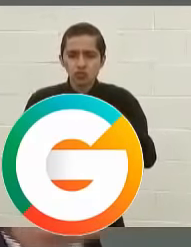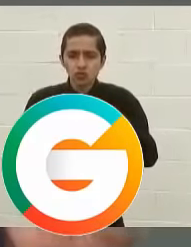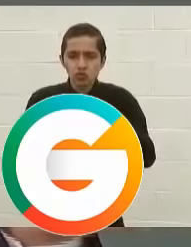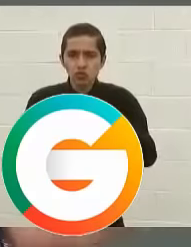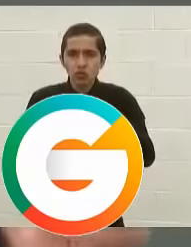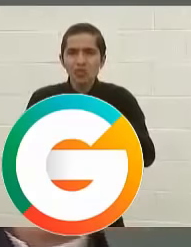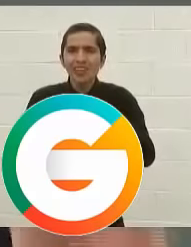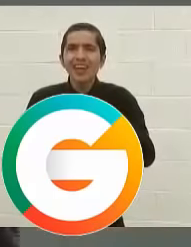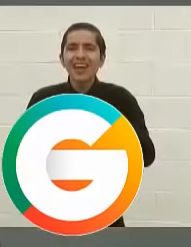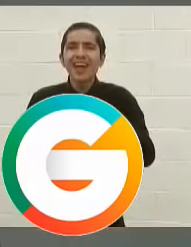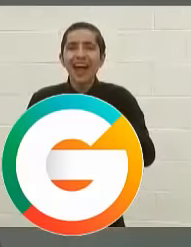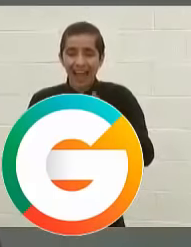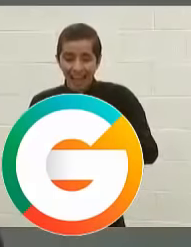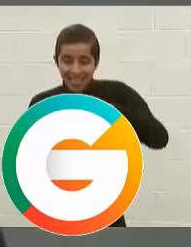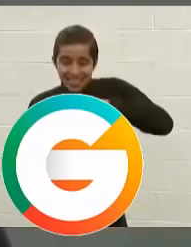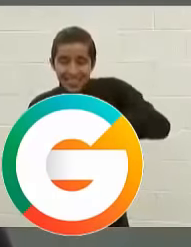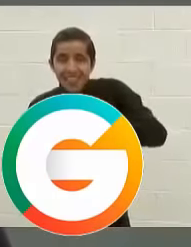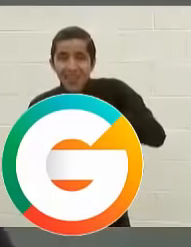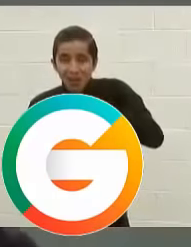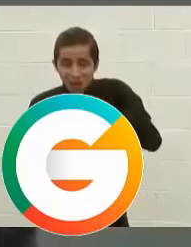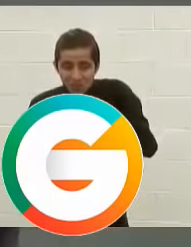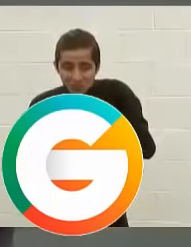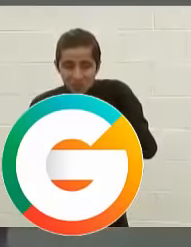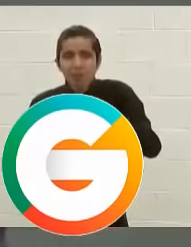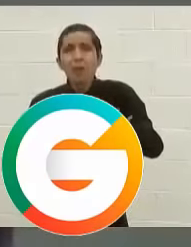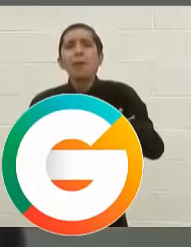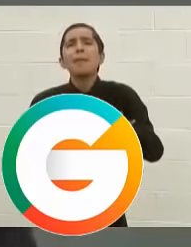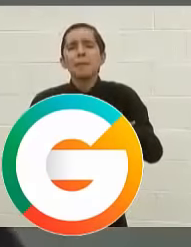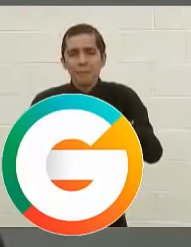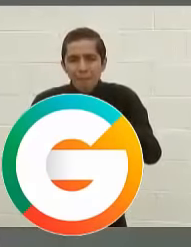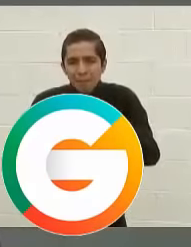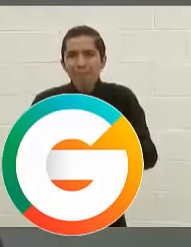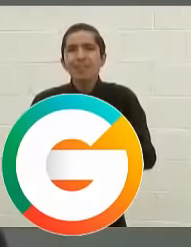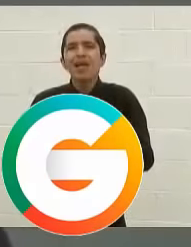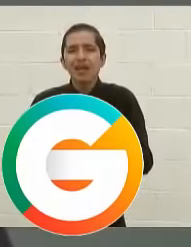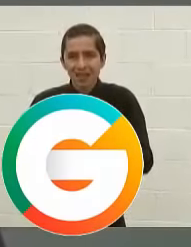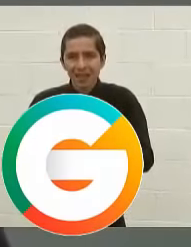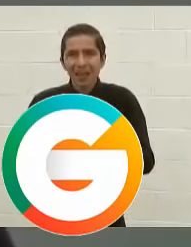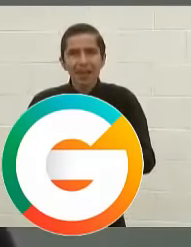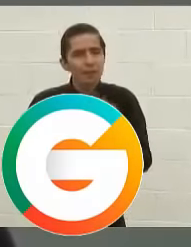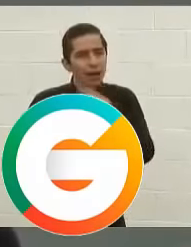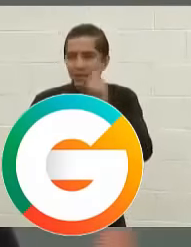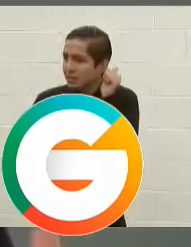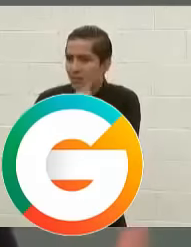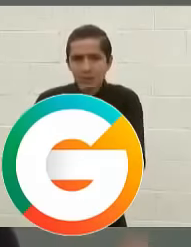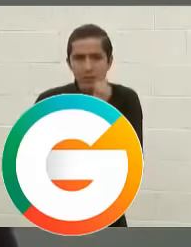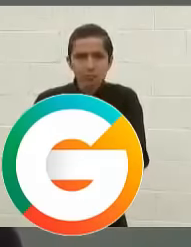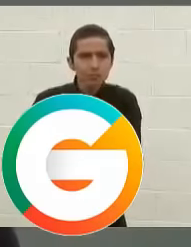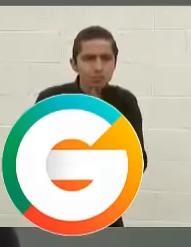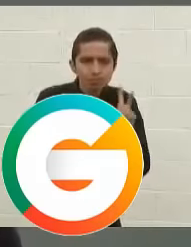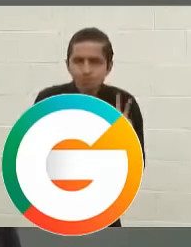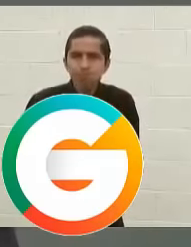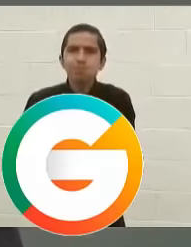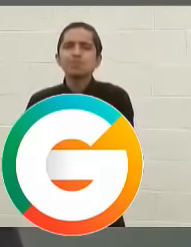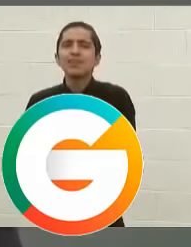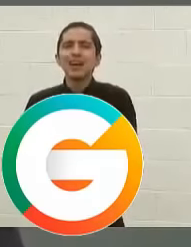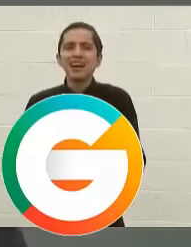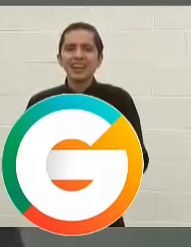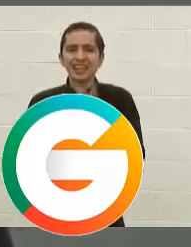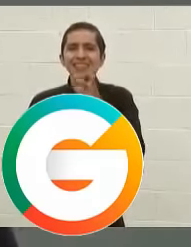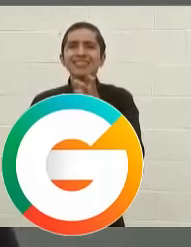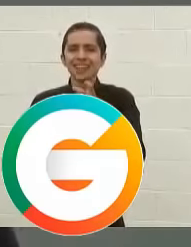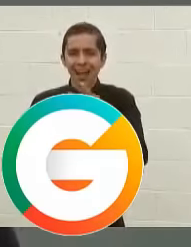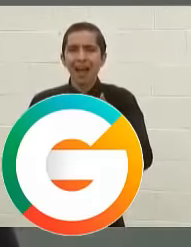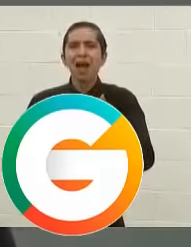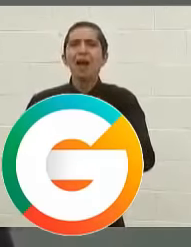y tiene desplegado un estado de fuerza permanente. Y esto nos da una